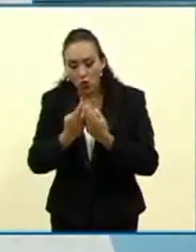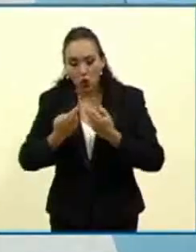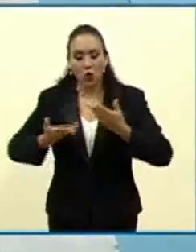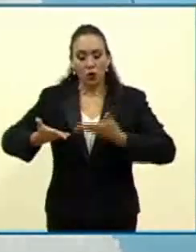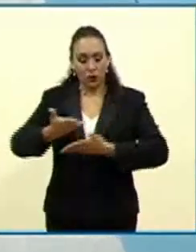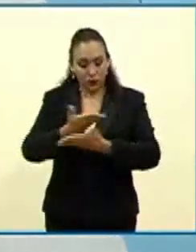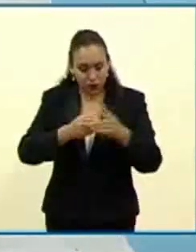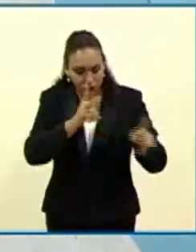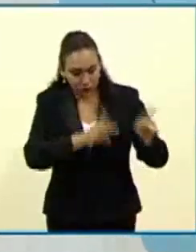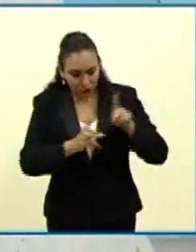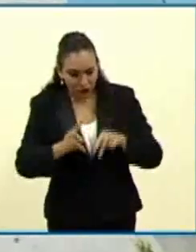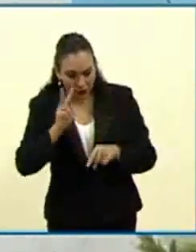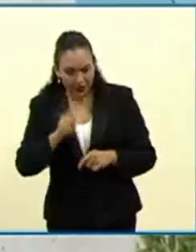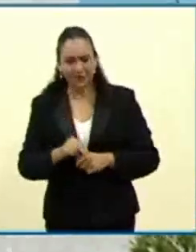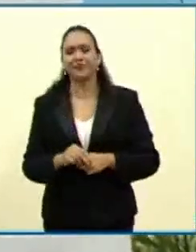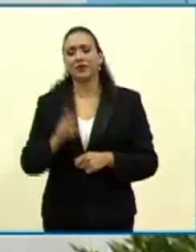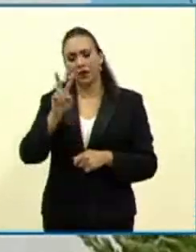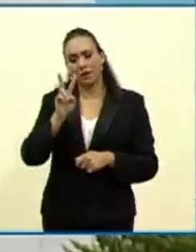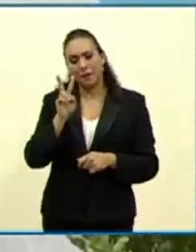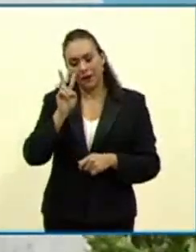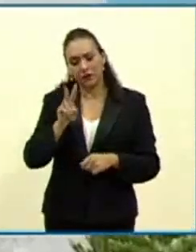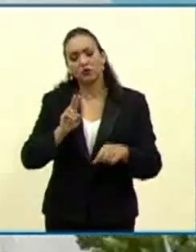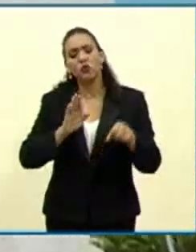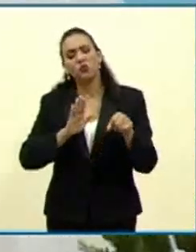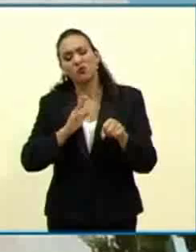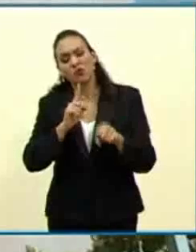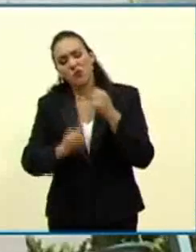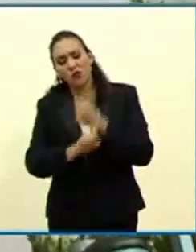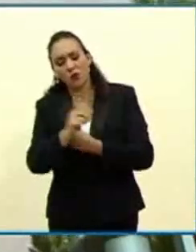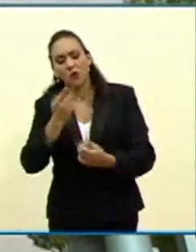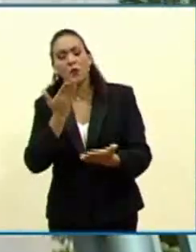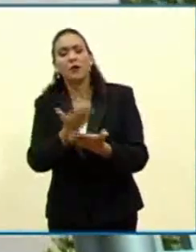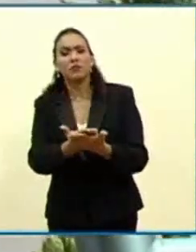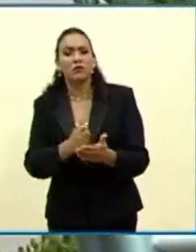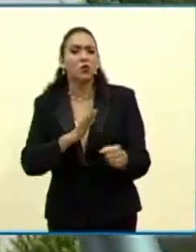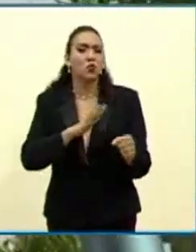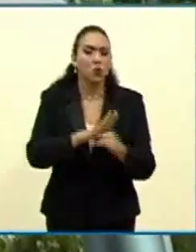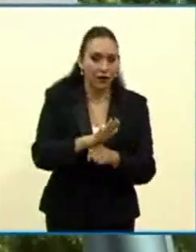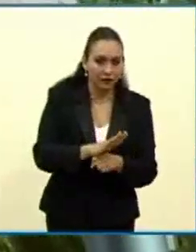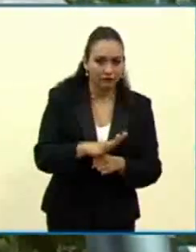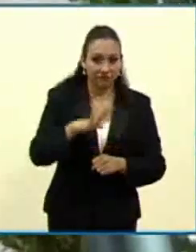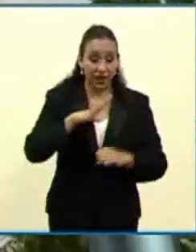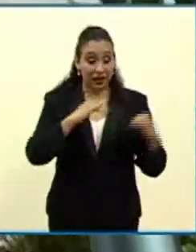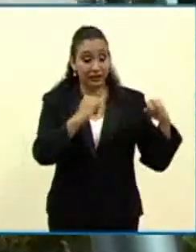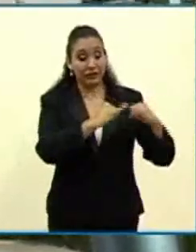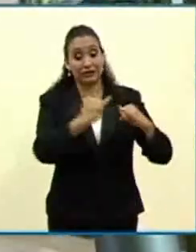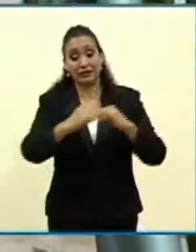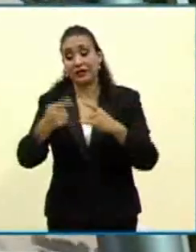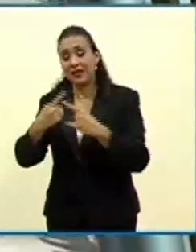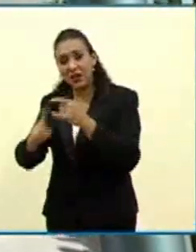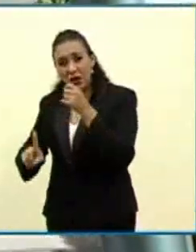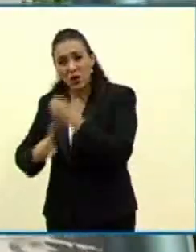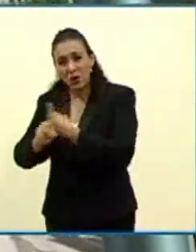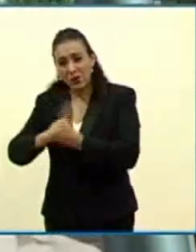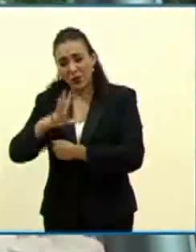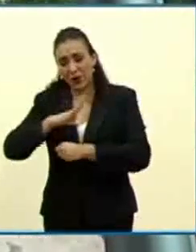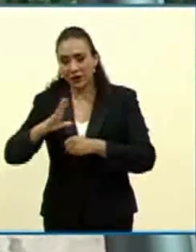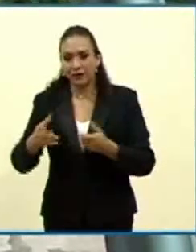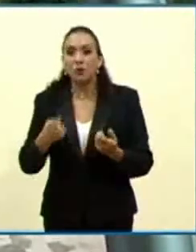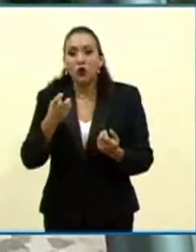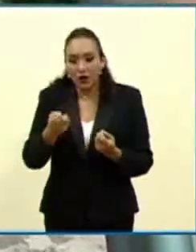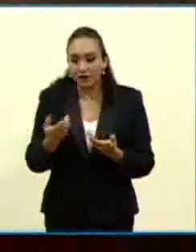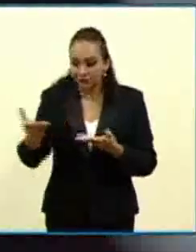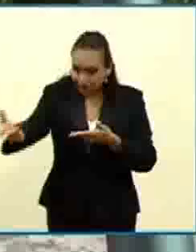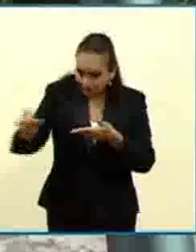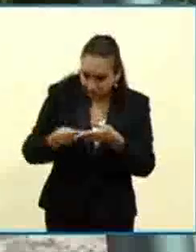las necesidades y problemáticas que enfrentan los servidores públicos de los órganos jurisdiccionales, con el fin de analizarlas